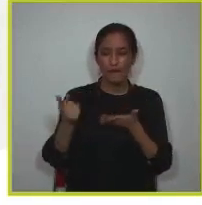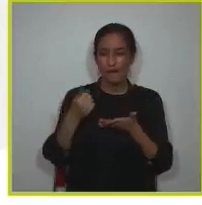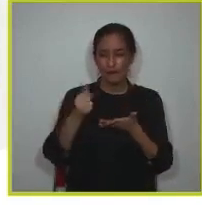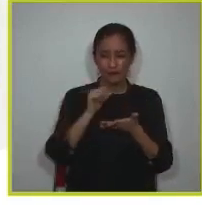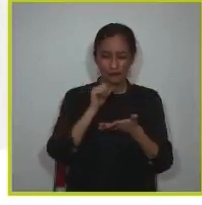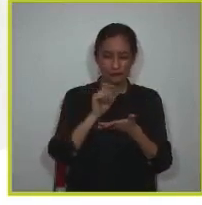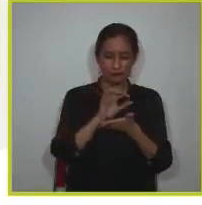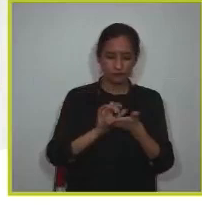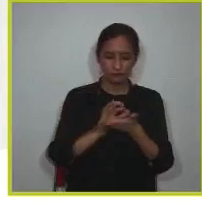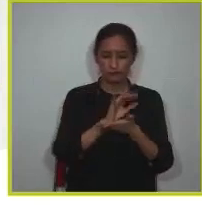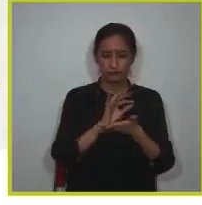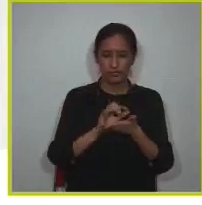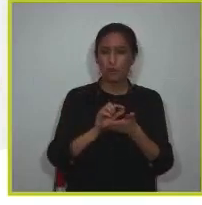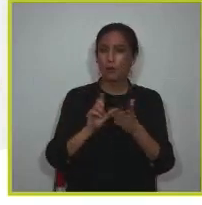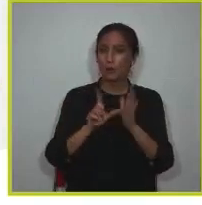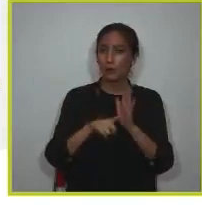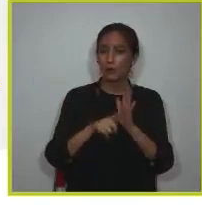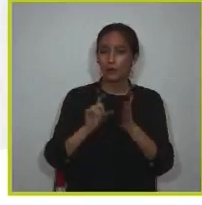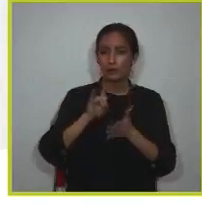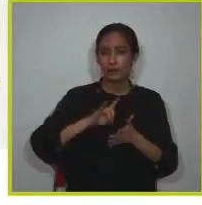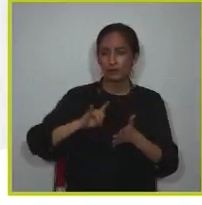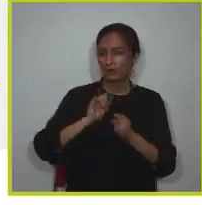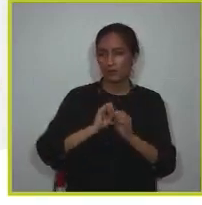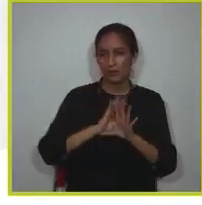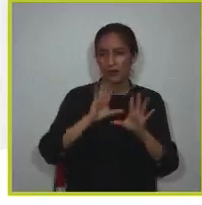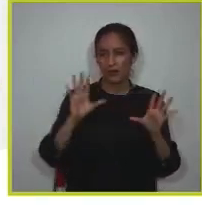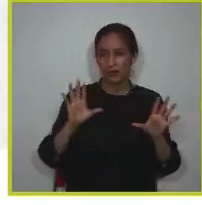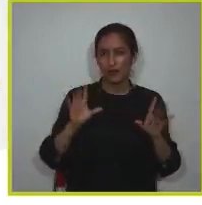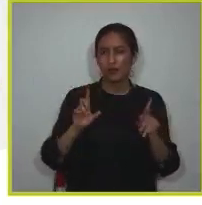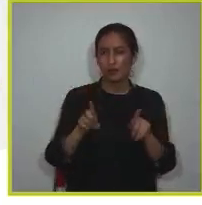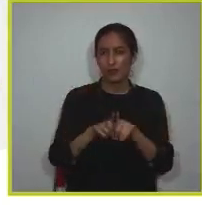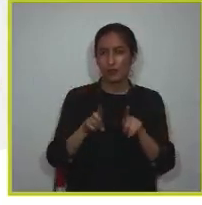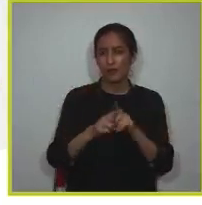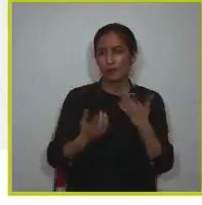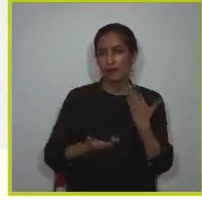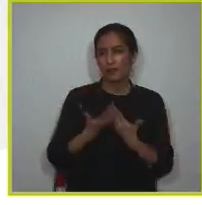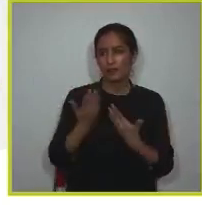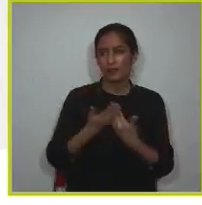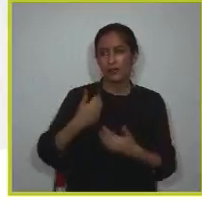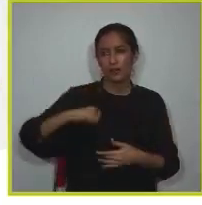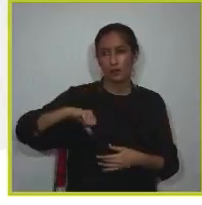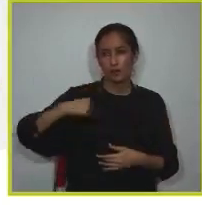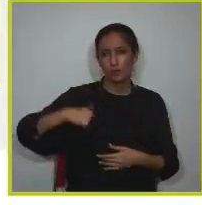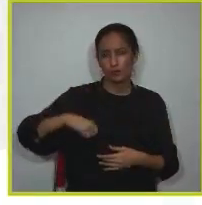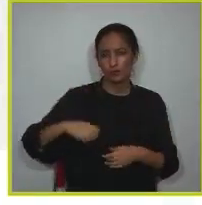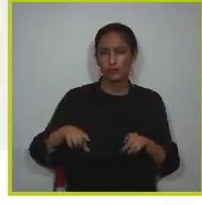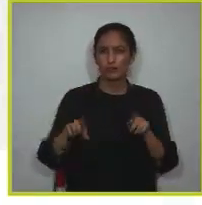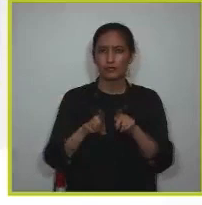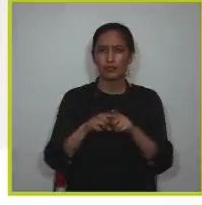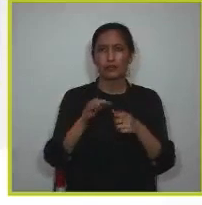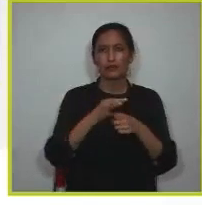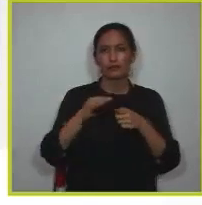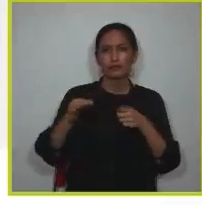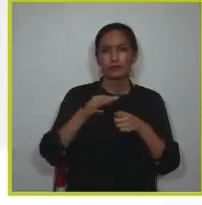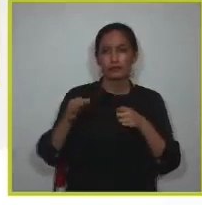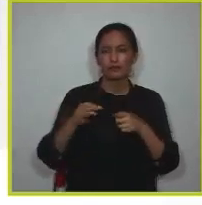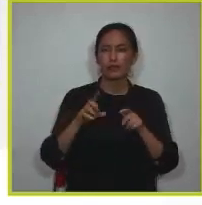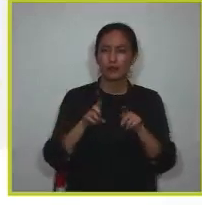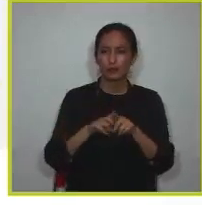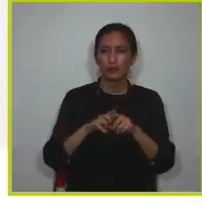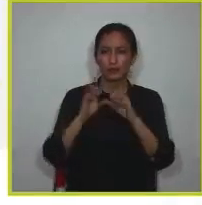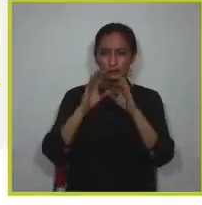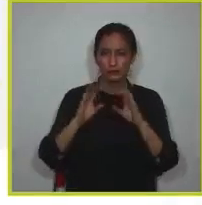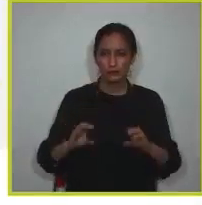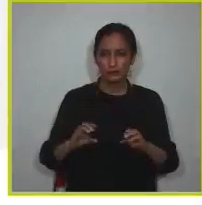para darle mayor usabilidad y realmente facilitar la labor a las municipalidades provinciales y distritales